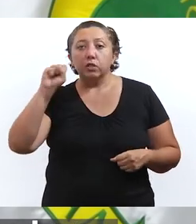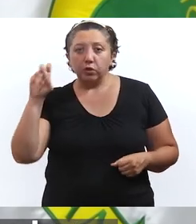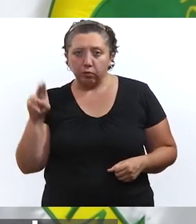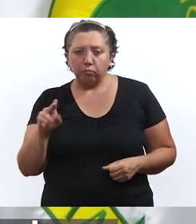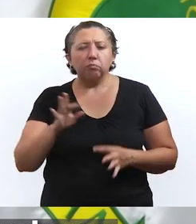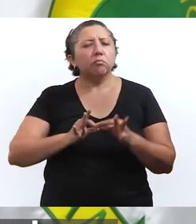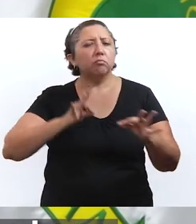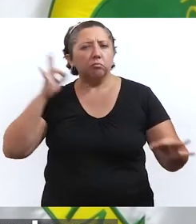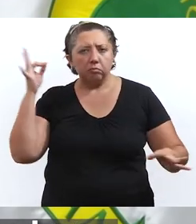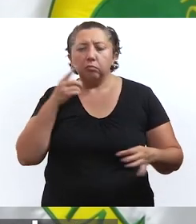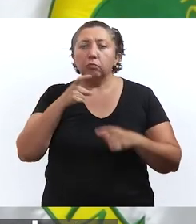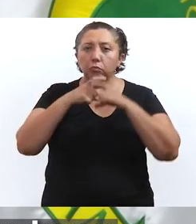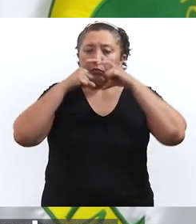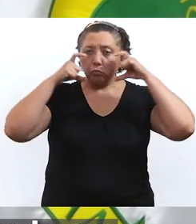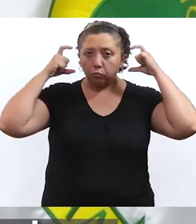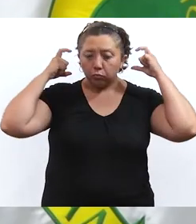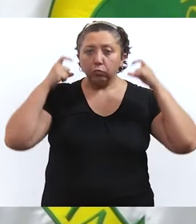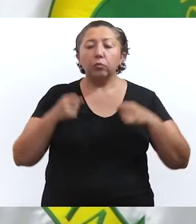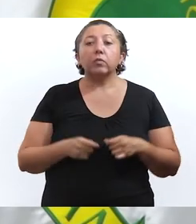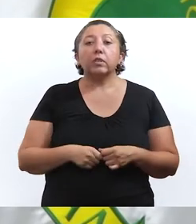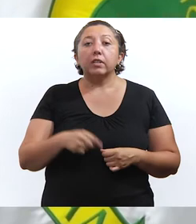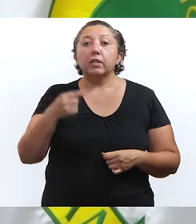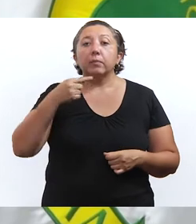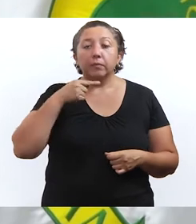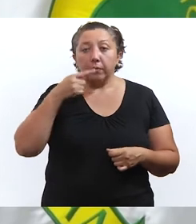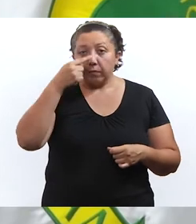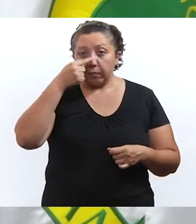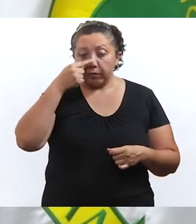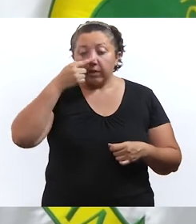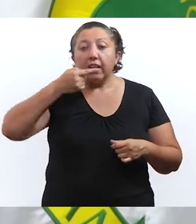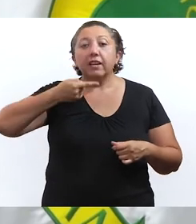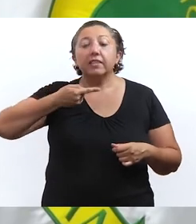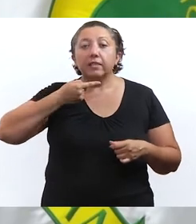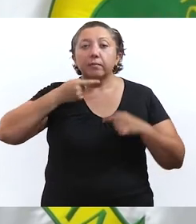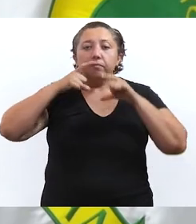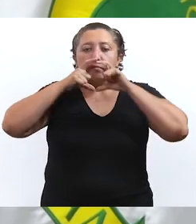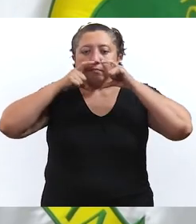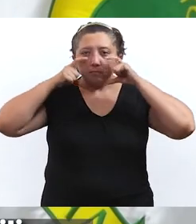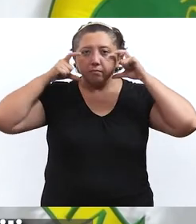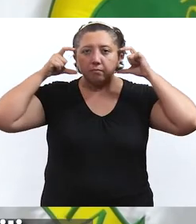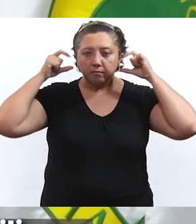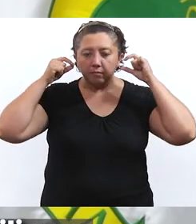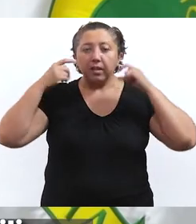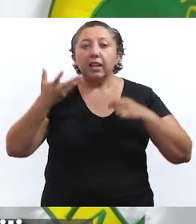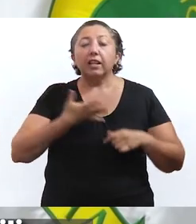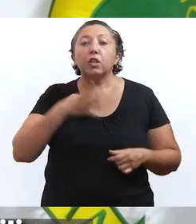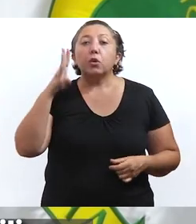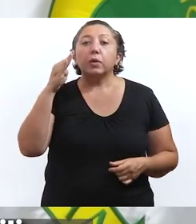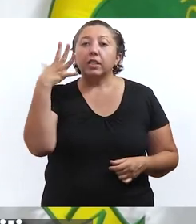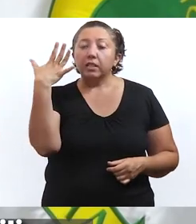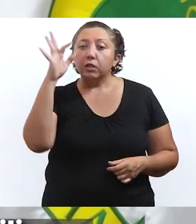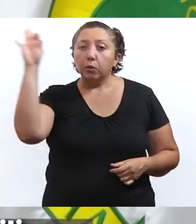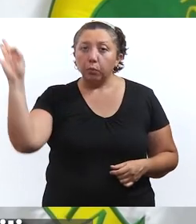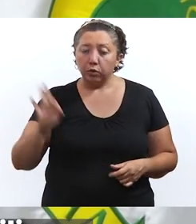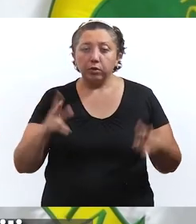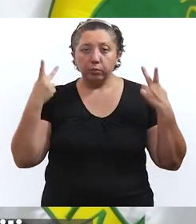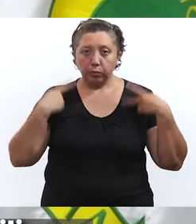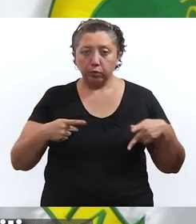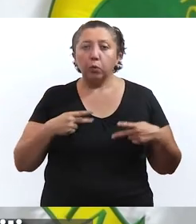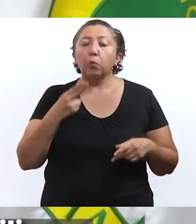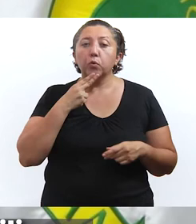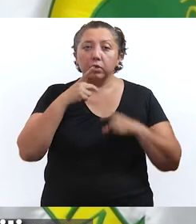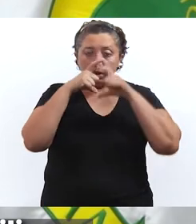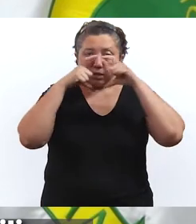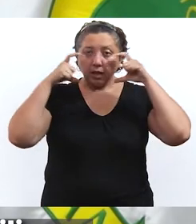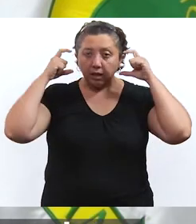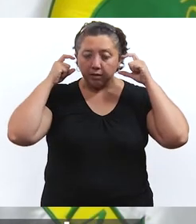yucatecos hacen un correcto uso del cubrebocas, cubriendo desde el puente de la nariz hasta la barbilla, y llegáramos a que el 95% de la